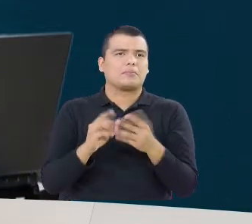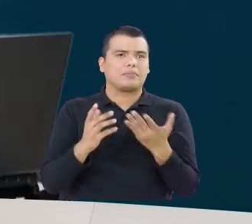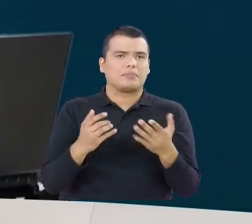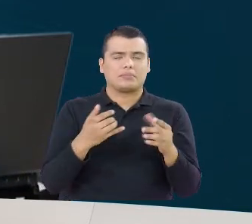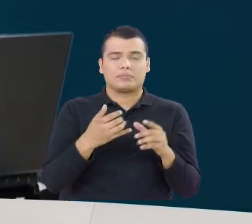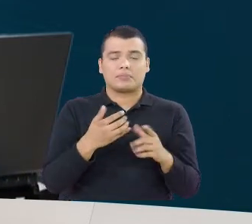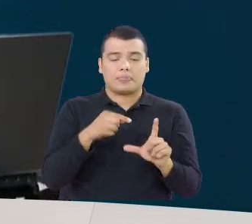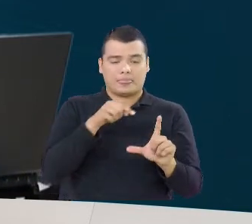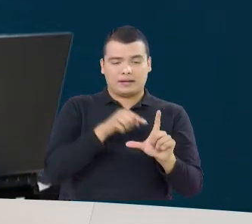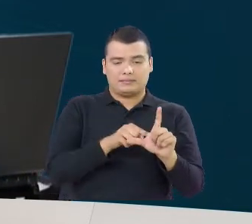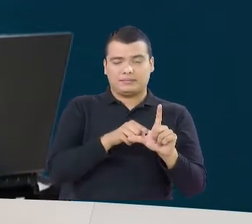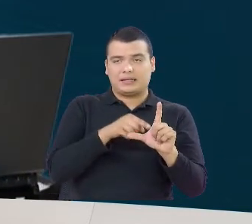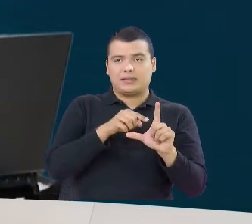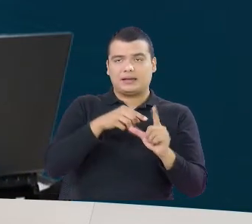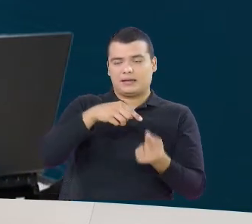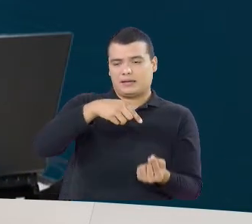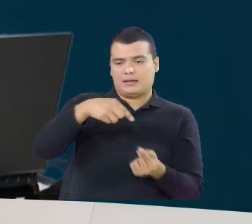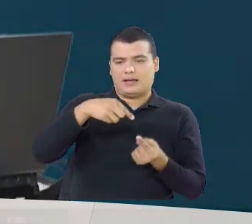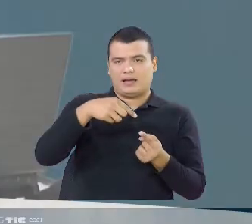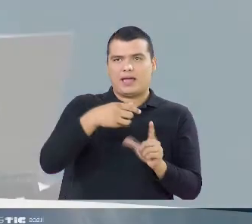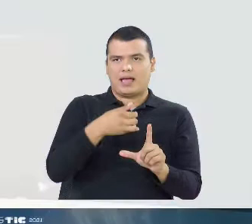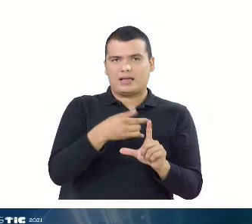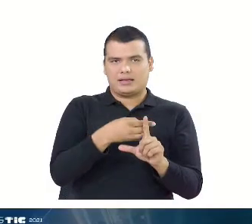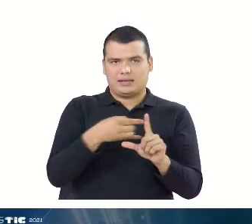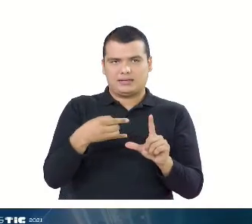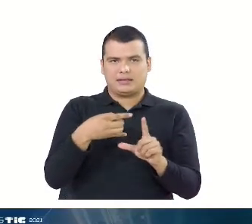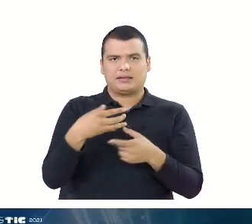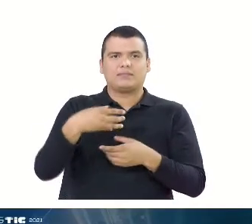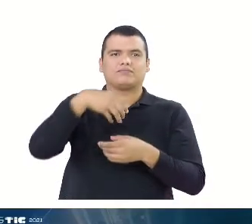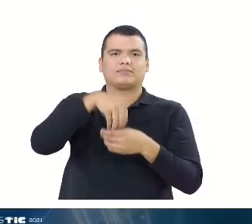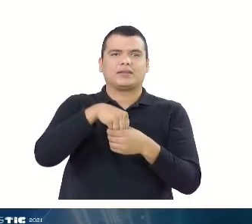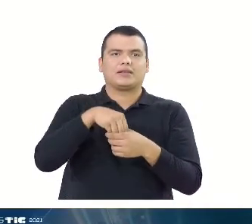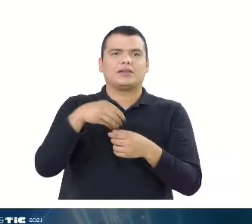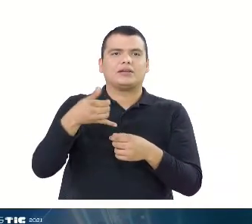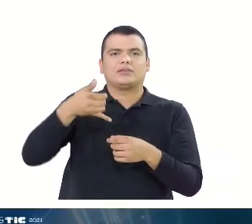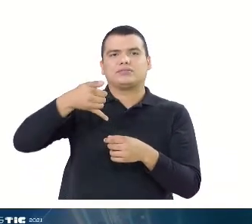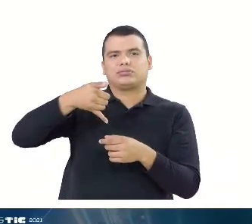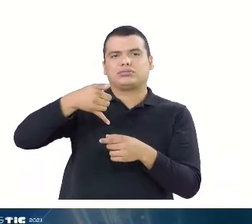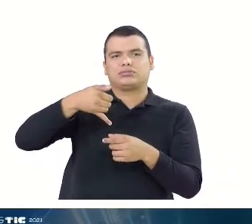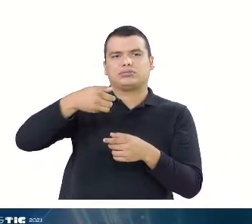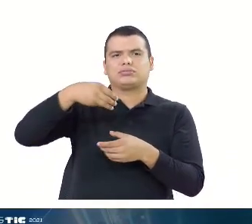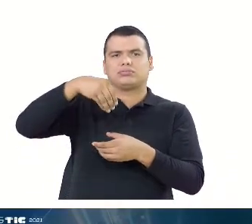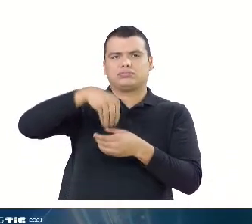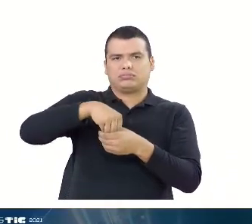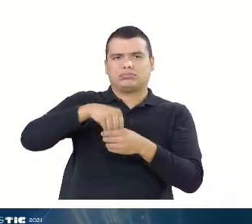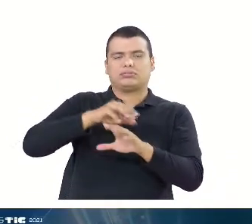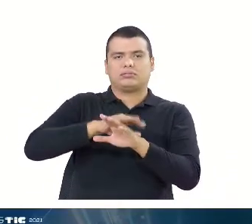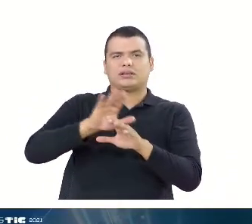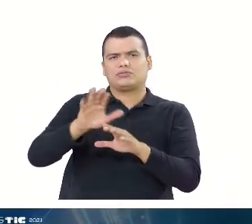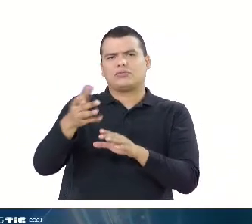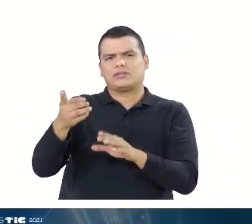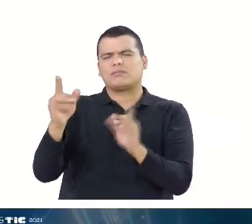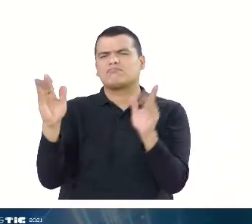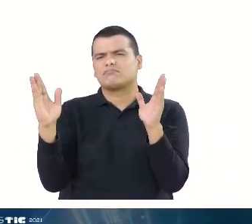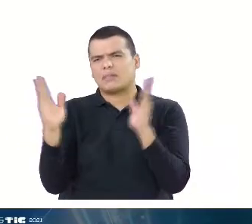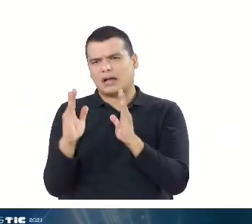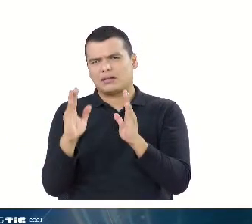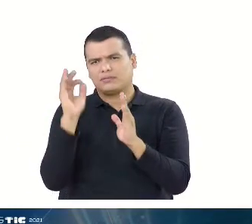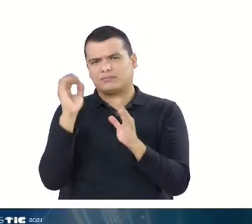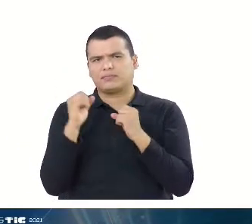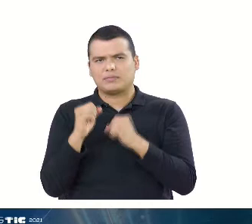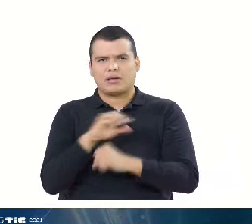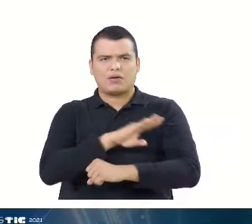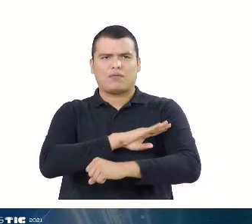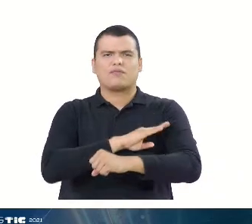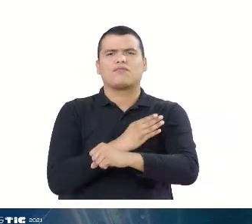imagen. El de acá también se levanta con un servomotor, sino que es un servomotor más grande, que tiene más fuerza. Este es muy pequeño y no me va a poder levantar